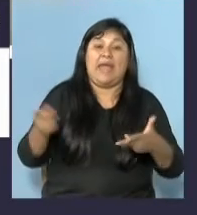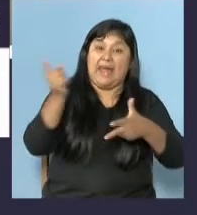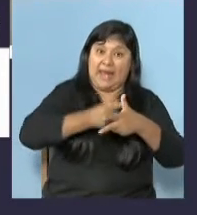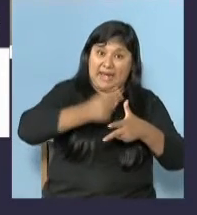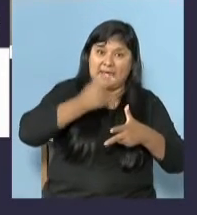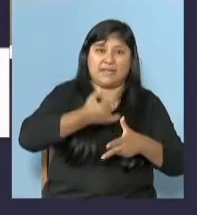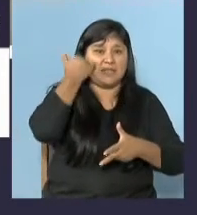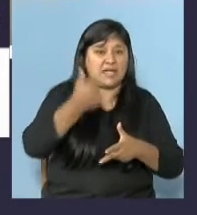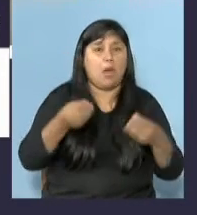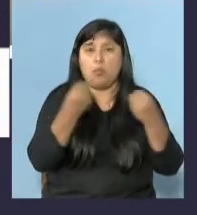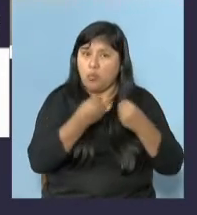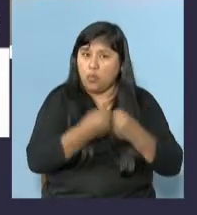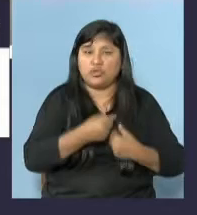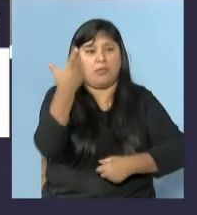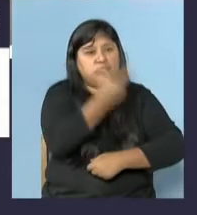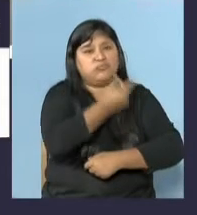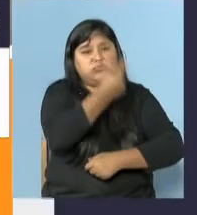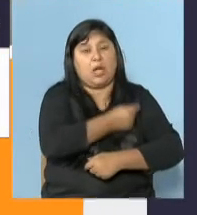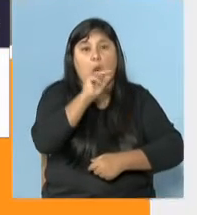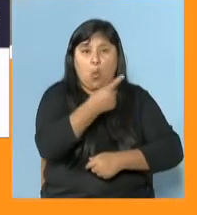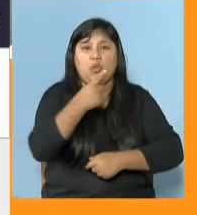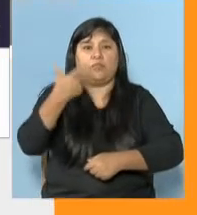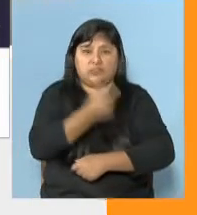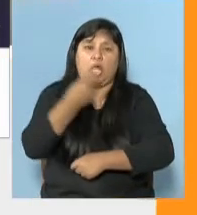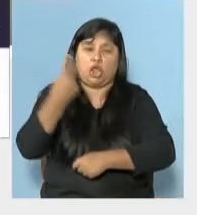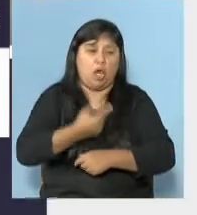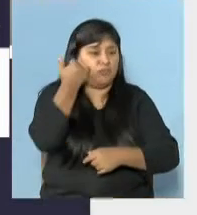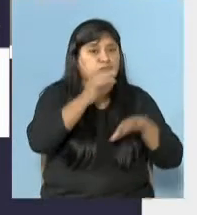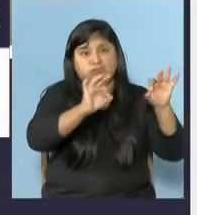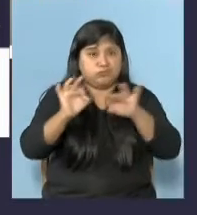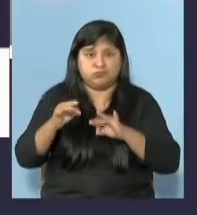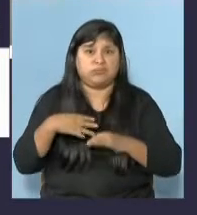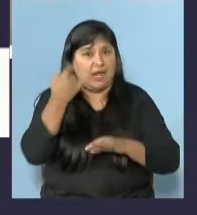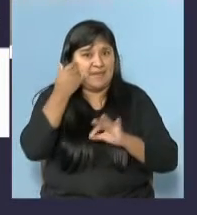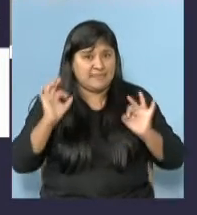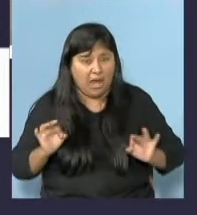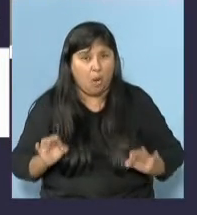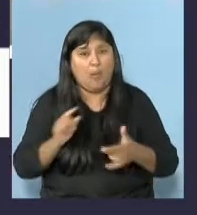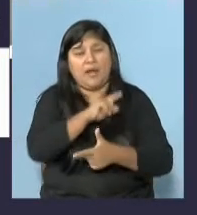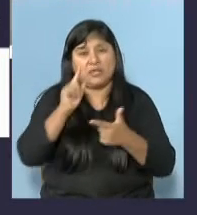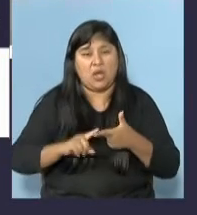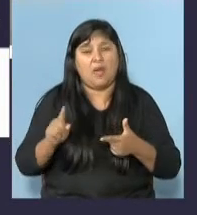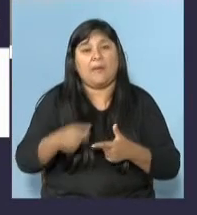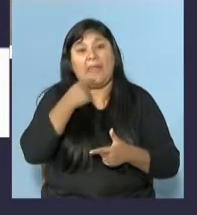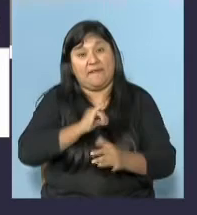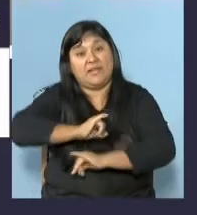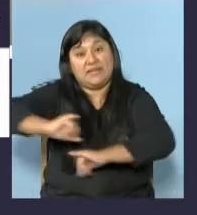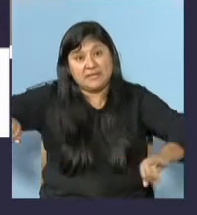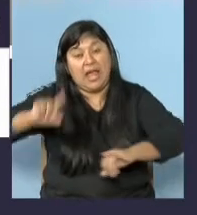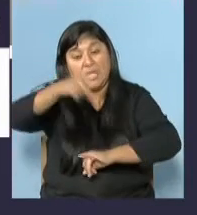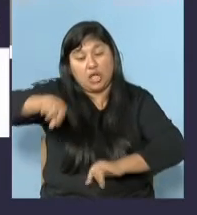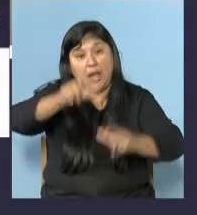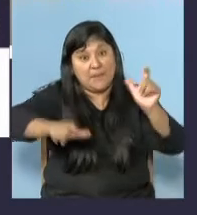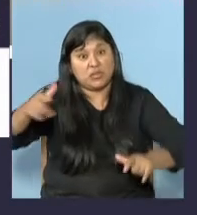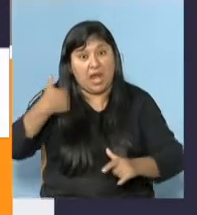semanas vamos a estar recibiendo componente 2 para completar los esquemas que faltan. Y sí decirle a la población y a la comunidad que se